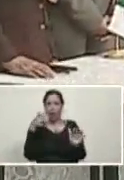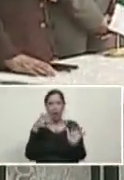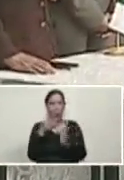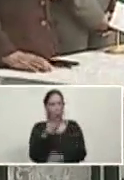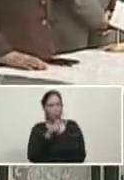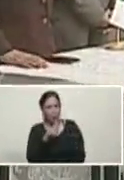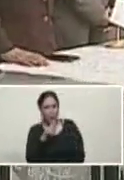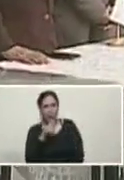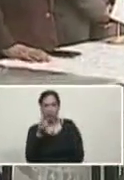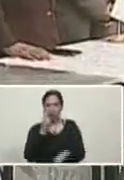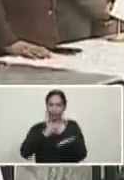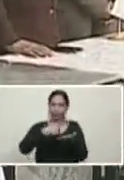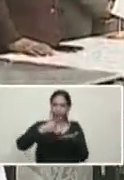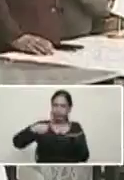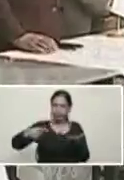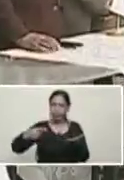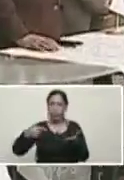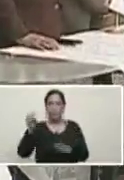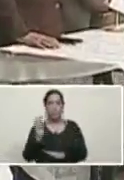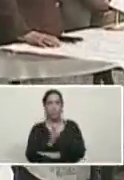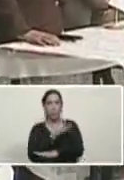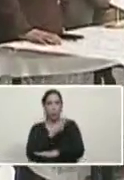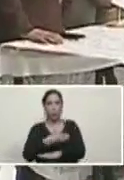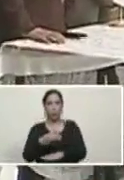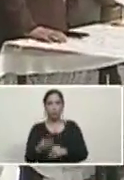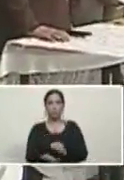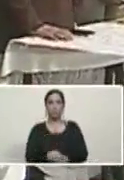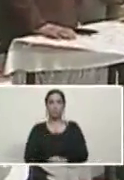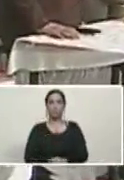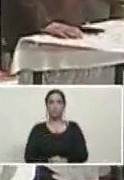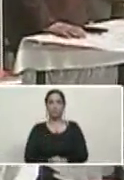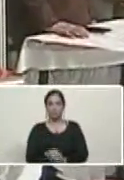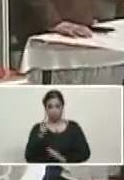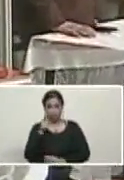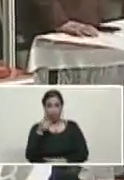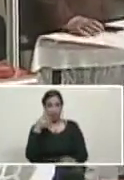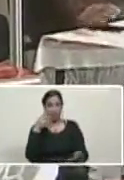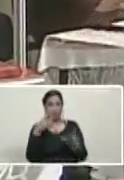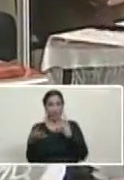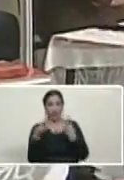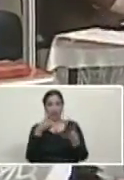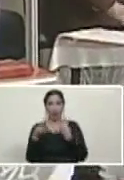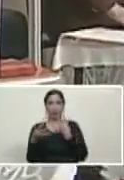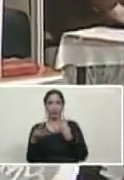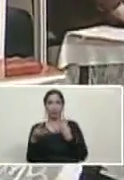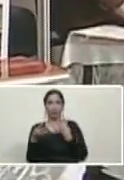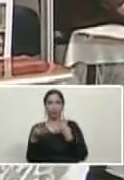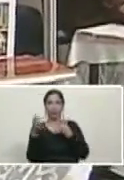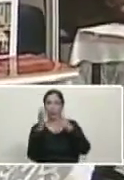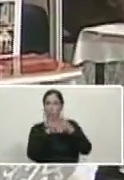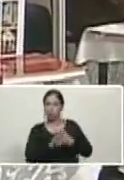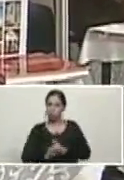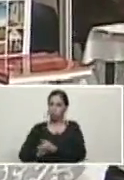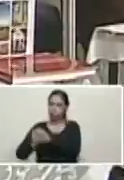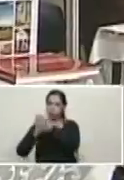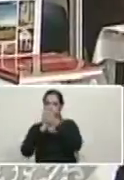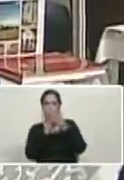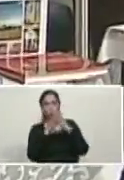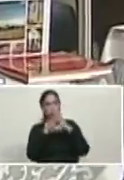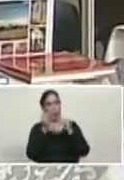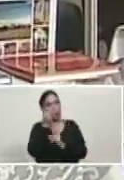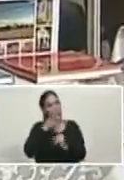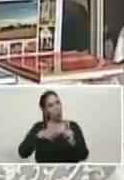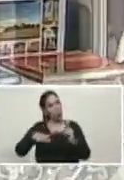de su caligrafía y de su música. Así que esta es una feria también de la hermandad con todos los pueblos del